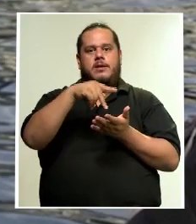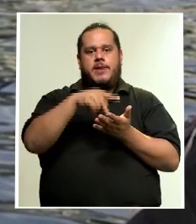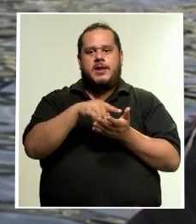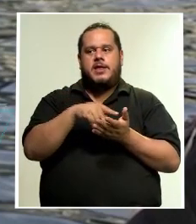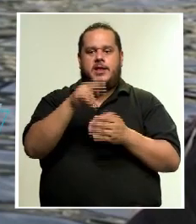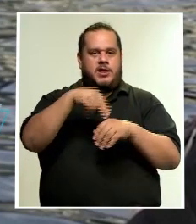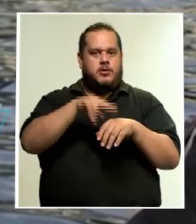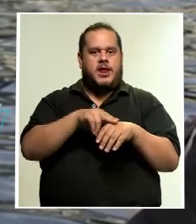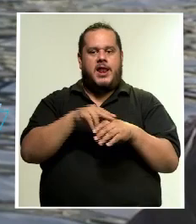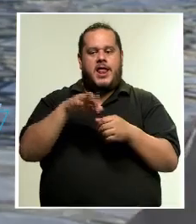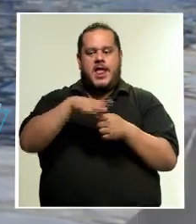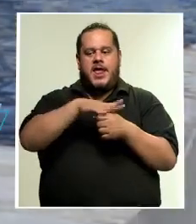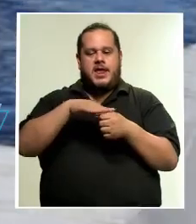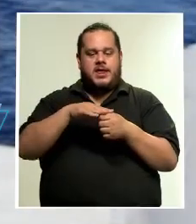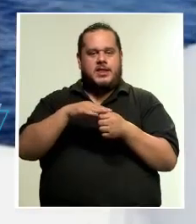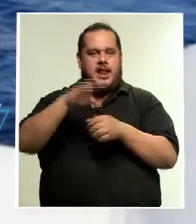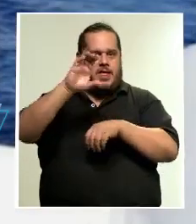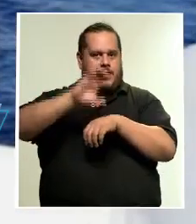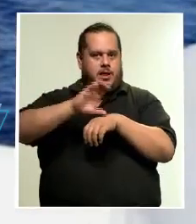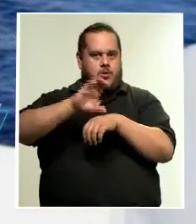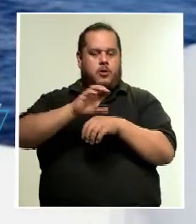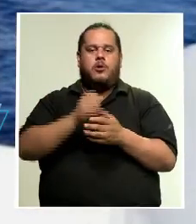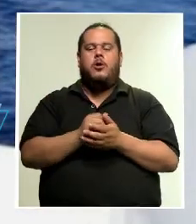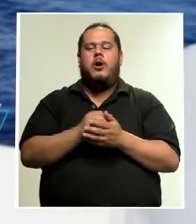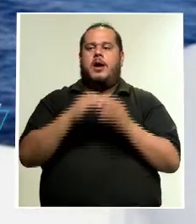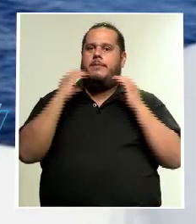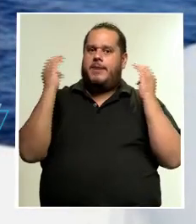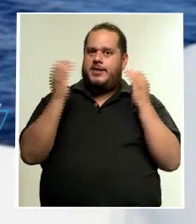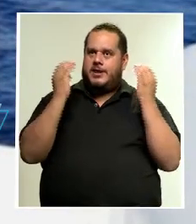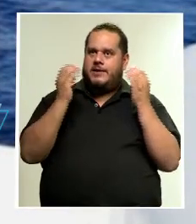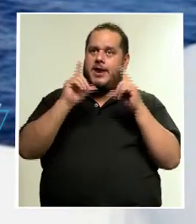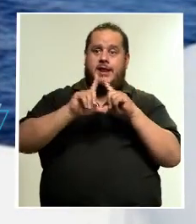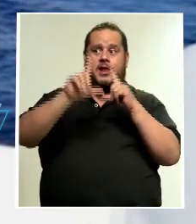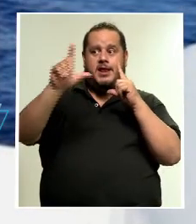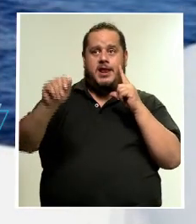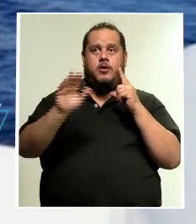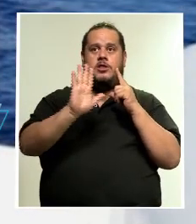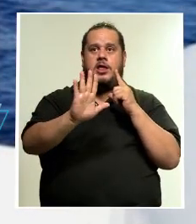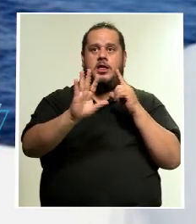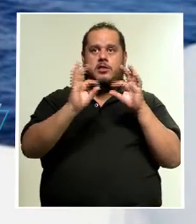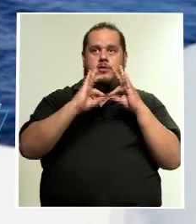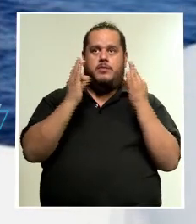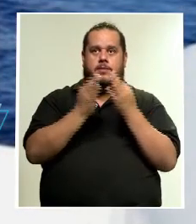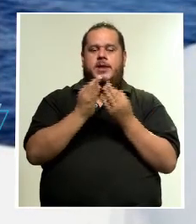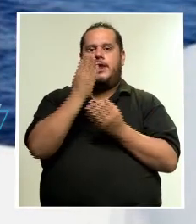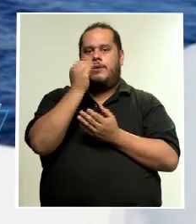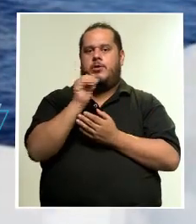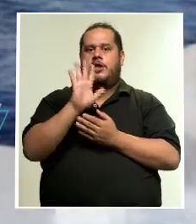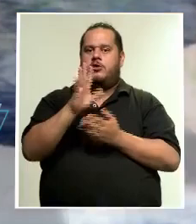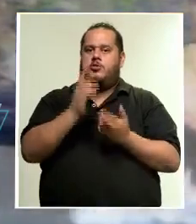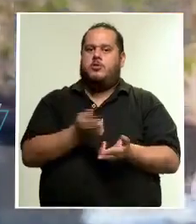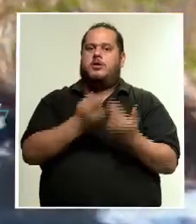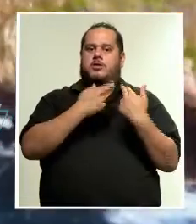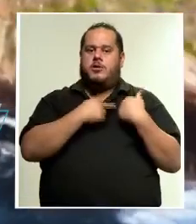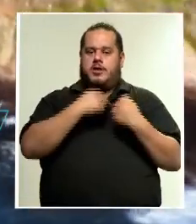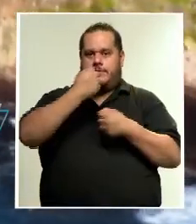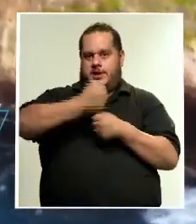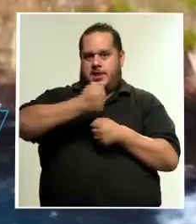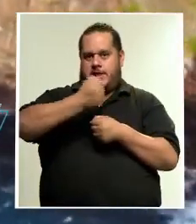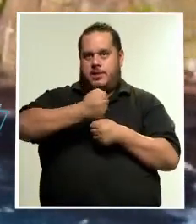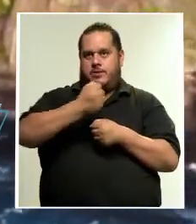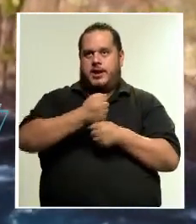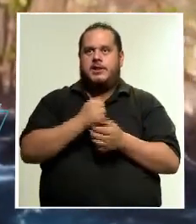Coco. Este año tendrá que celebrar el Día de las Madres lejos de su familia, debido a sus responsabilidades